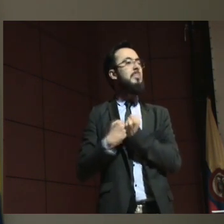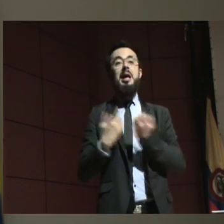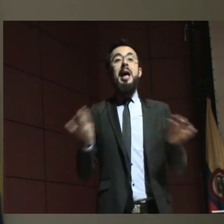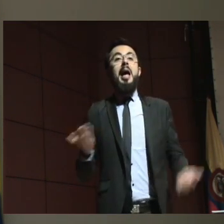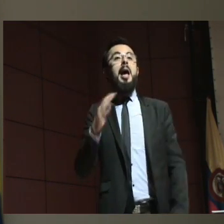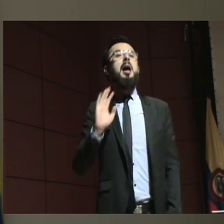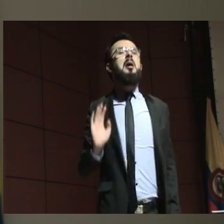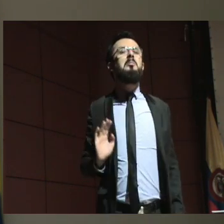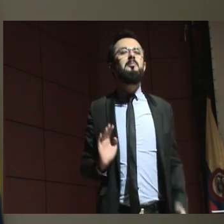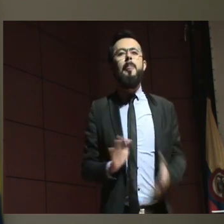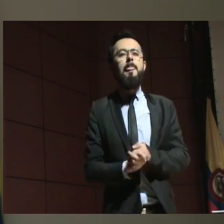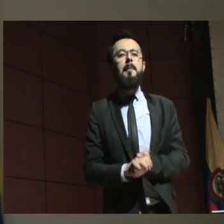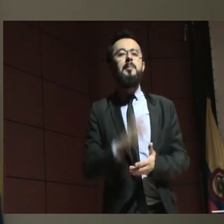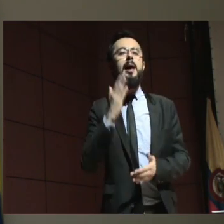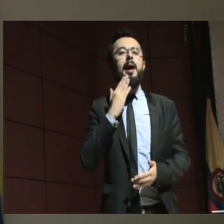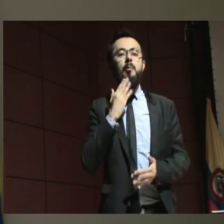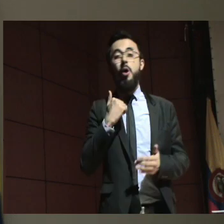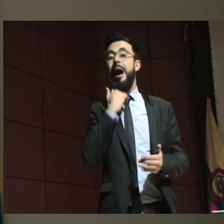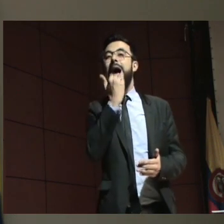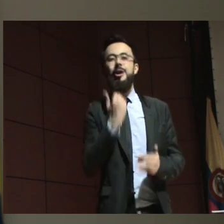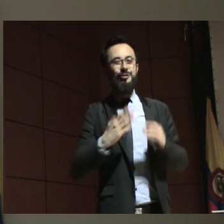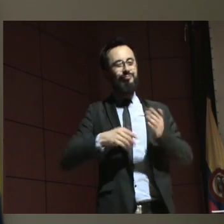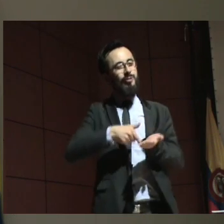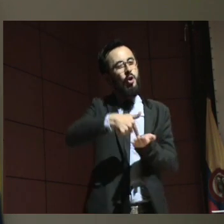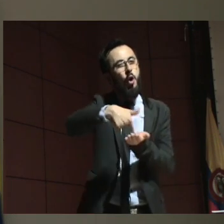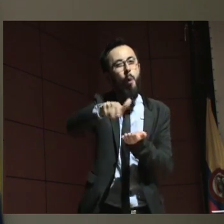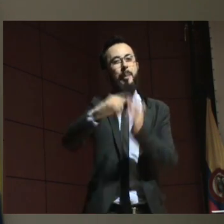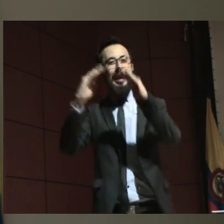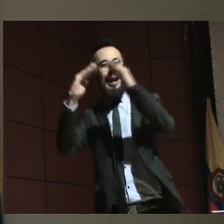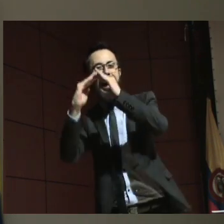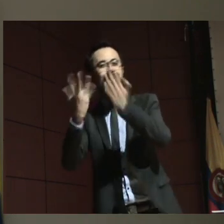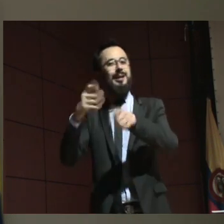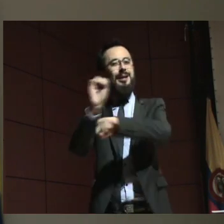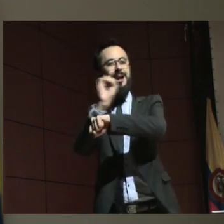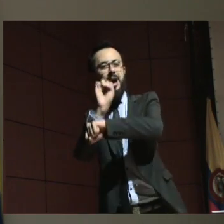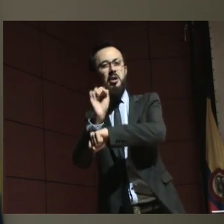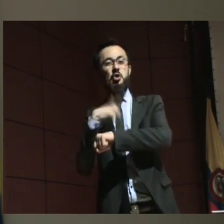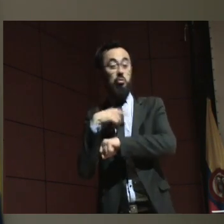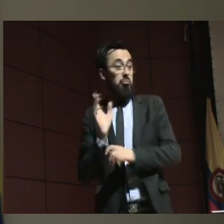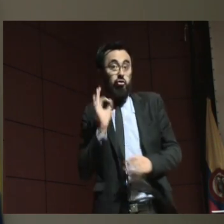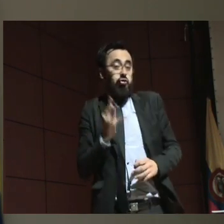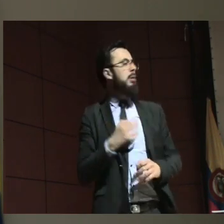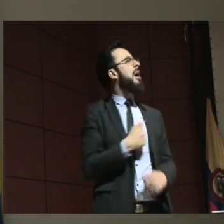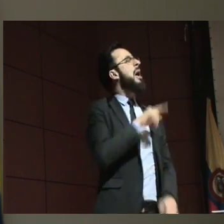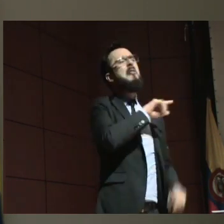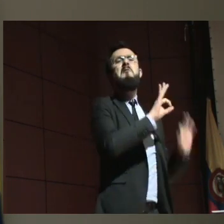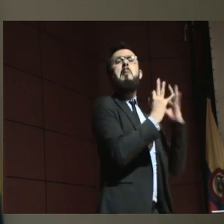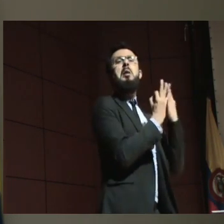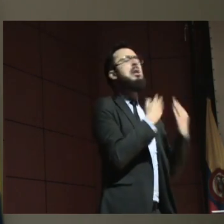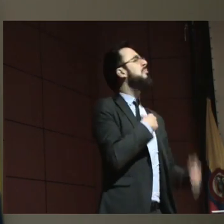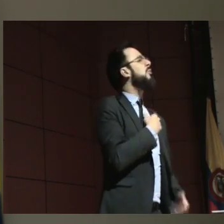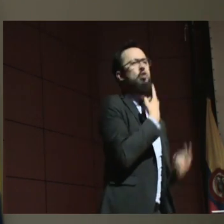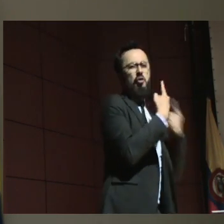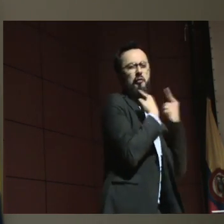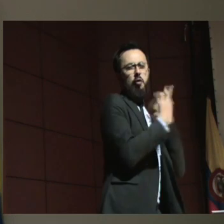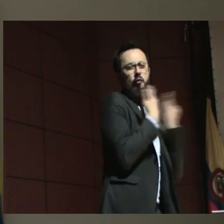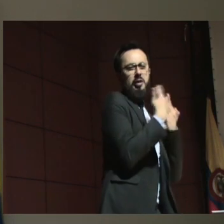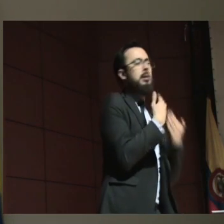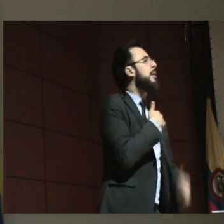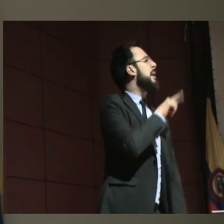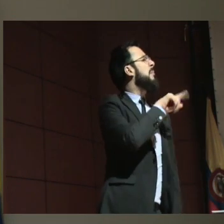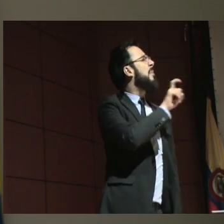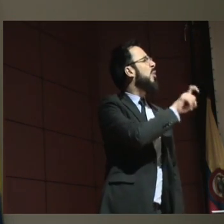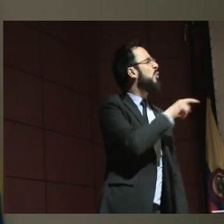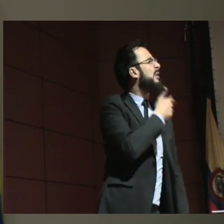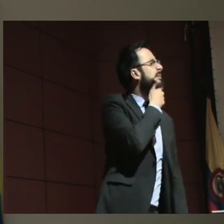significativo para nuestro patrimonio, por ejemplo, le preguntamos a nuestros familiares, ¿será que comprar una casa acá sí? ¿Será que comprar un carro así sí? ¿Será